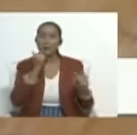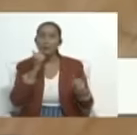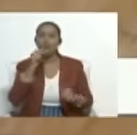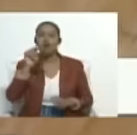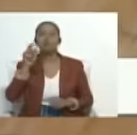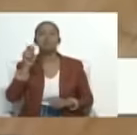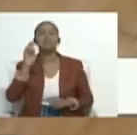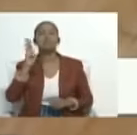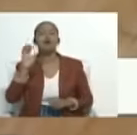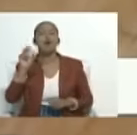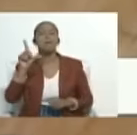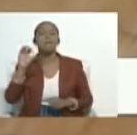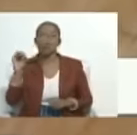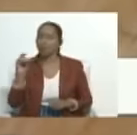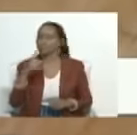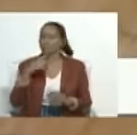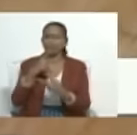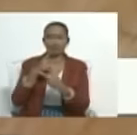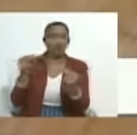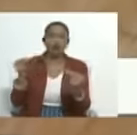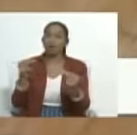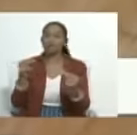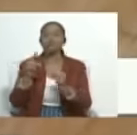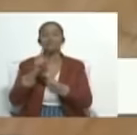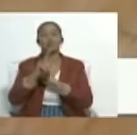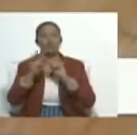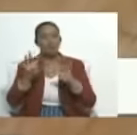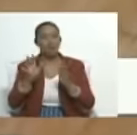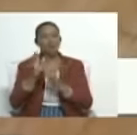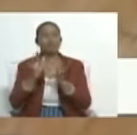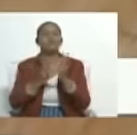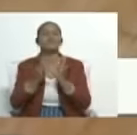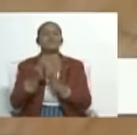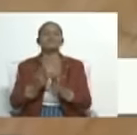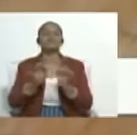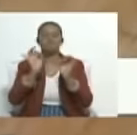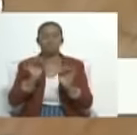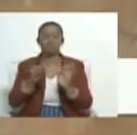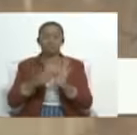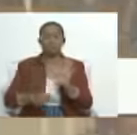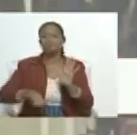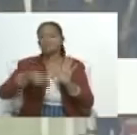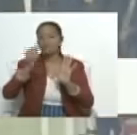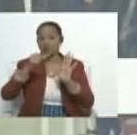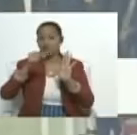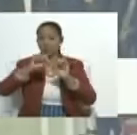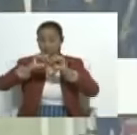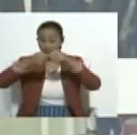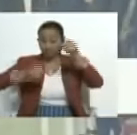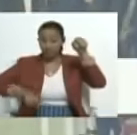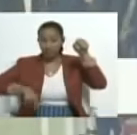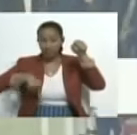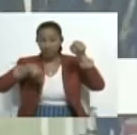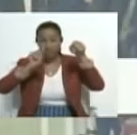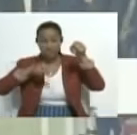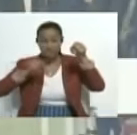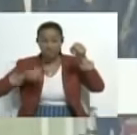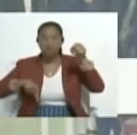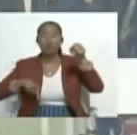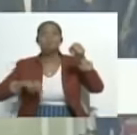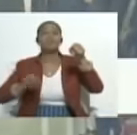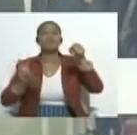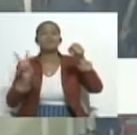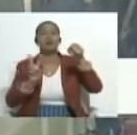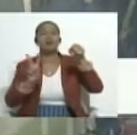que ese 19 de abril fue la firme determinación de los venezolanos intrincados en distintos estamentos